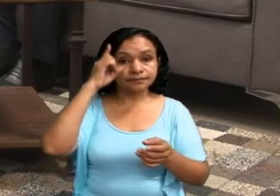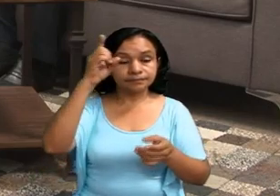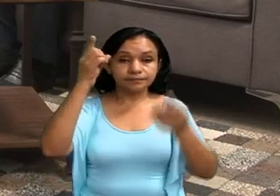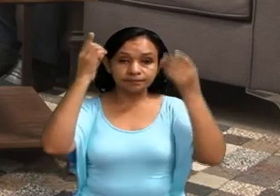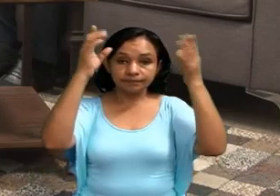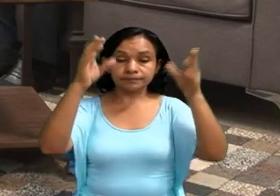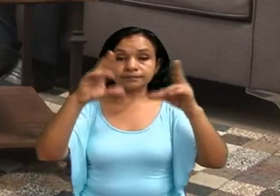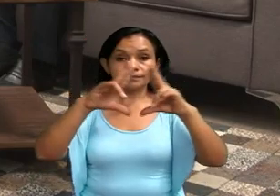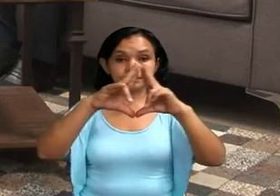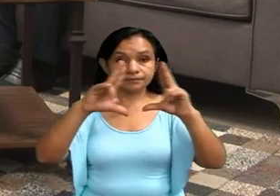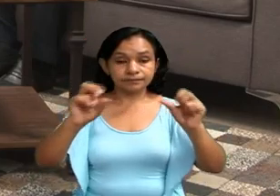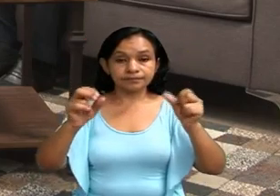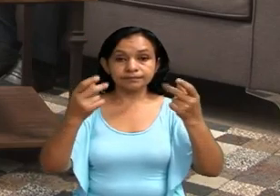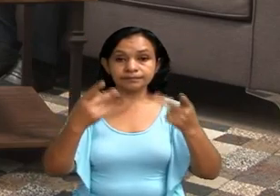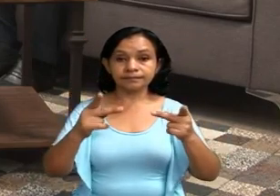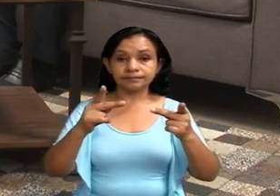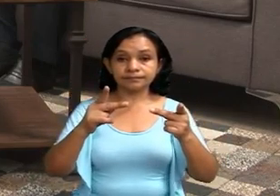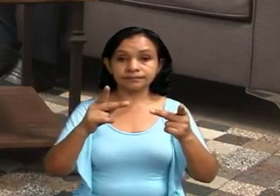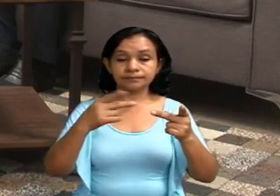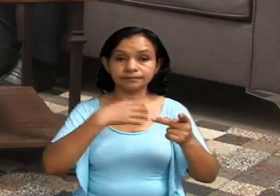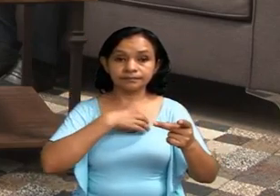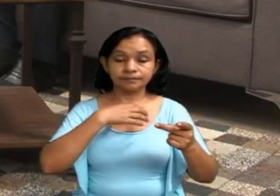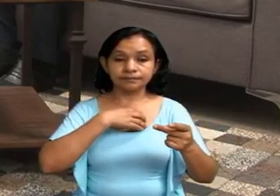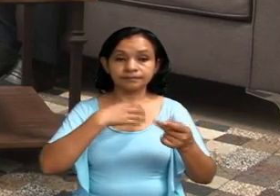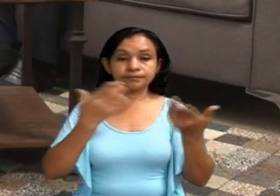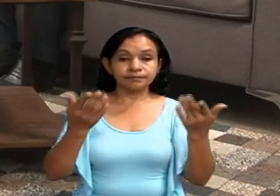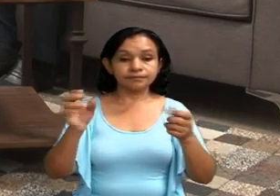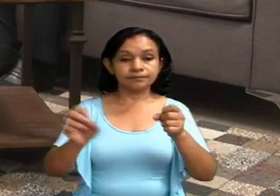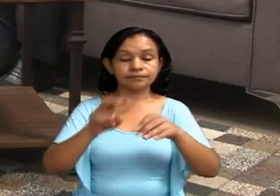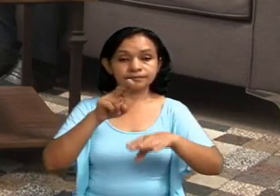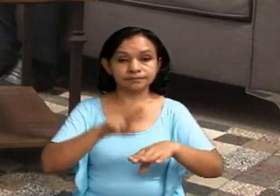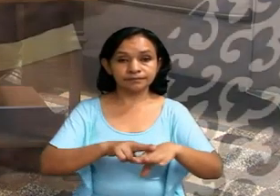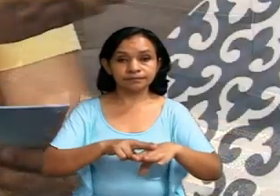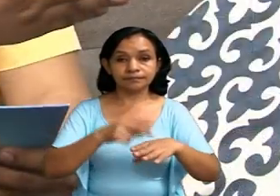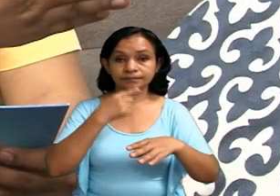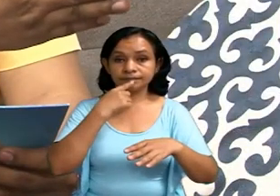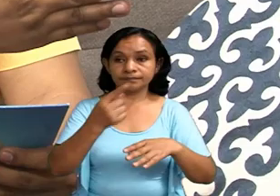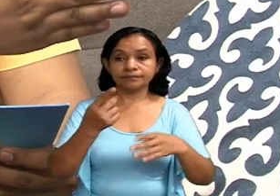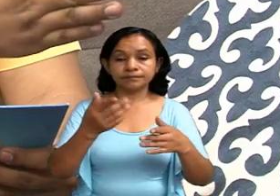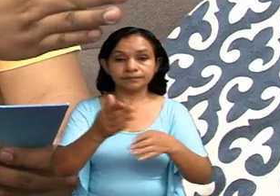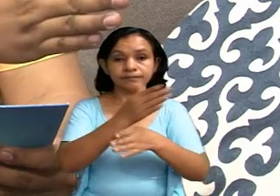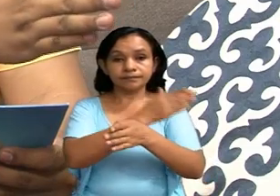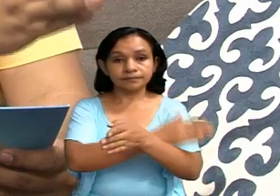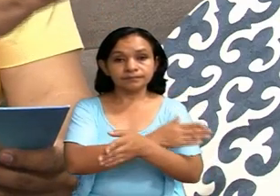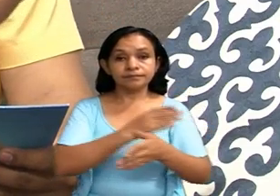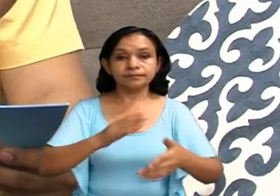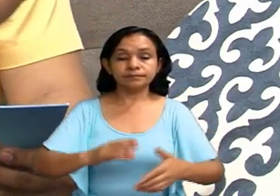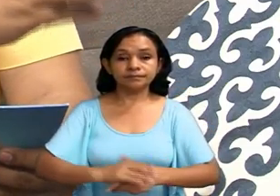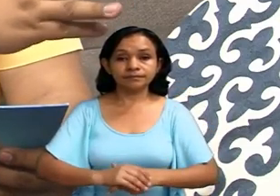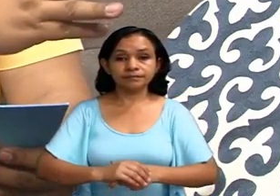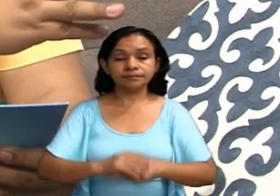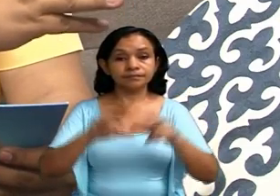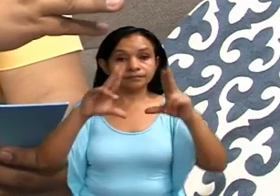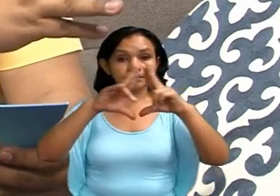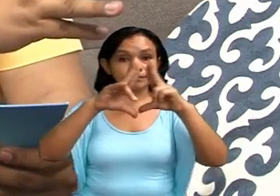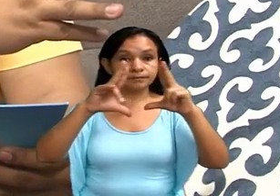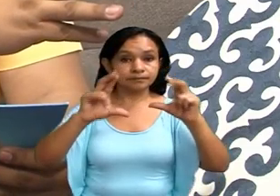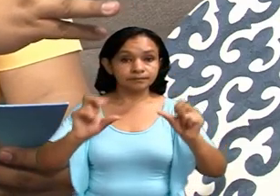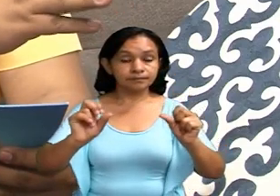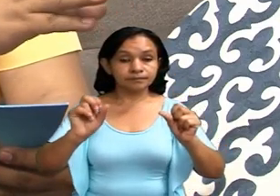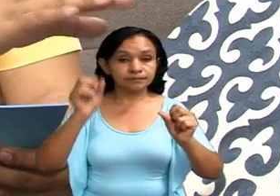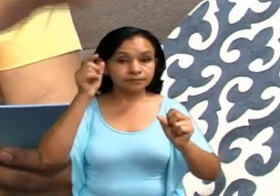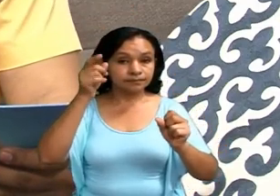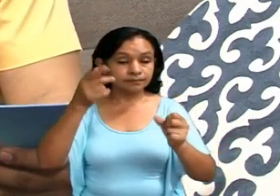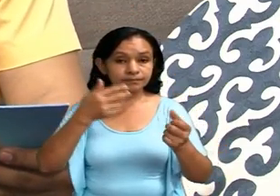cultura nicaragüense, pero también para el rescate de la identidad nacional. Porque si bien es cierto, usted lo planteaba, en Nicaragua no se